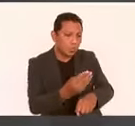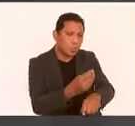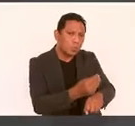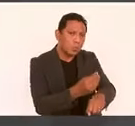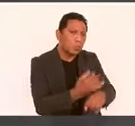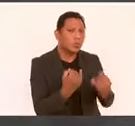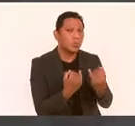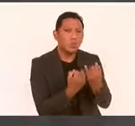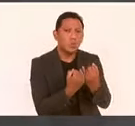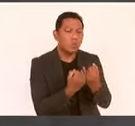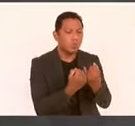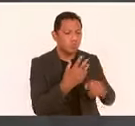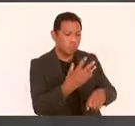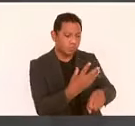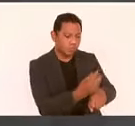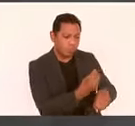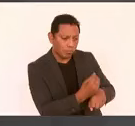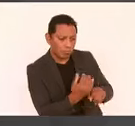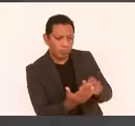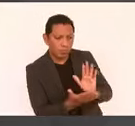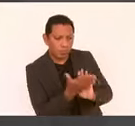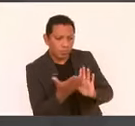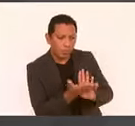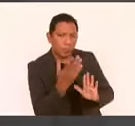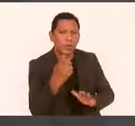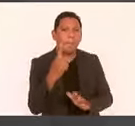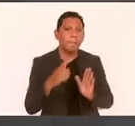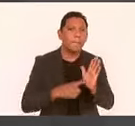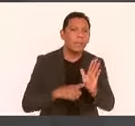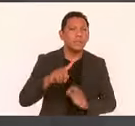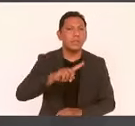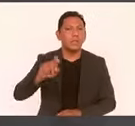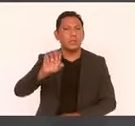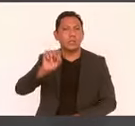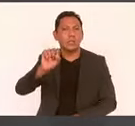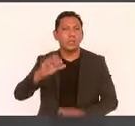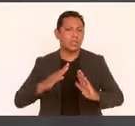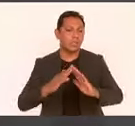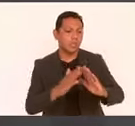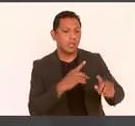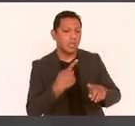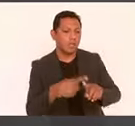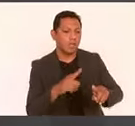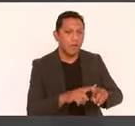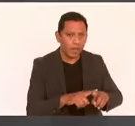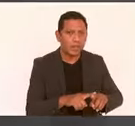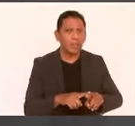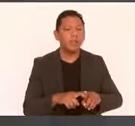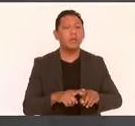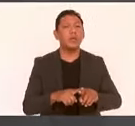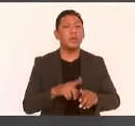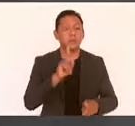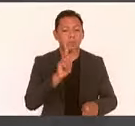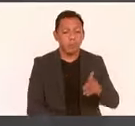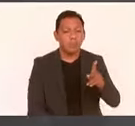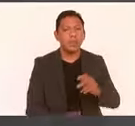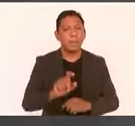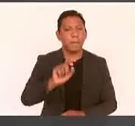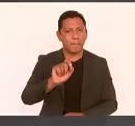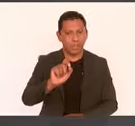de reconstrucción de 3.160 viviendas. Y llevamos al corte del día 25